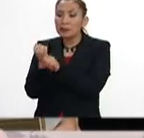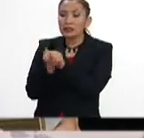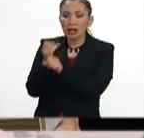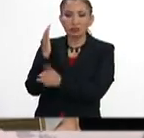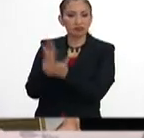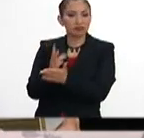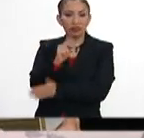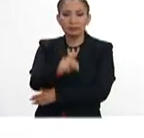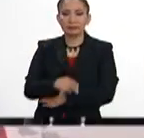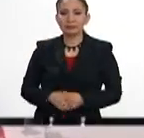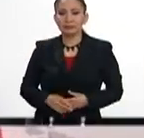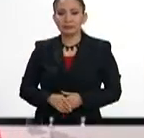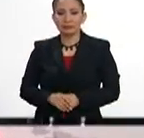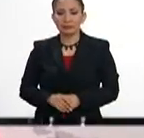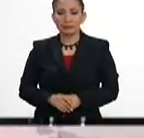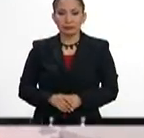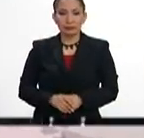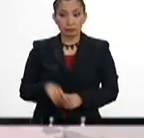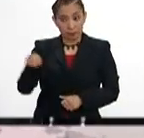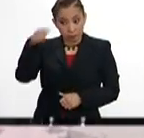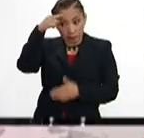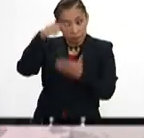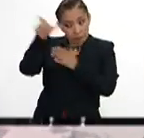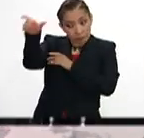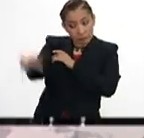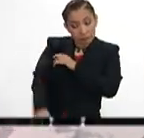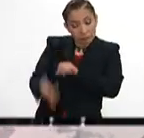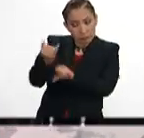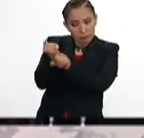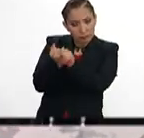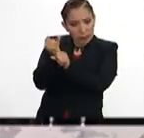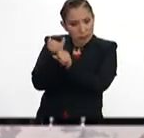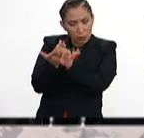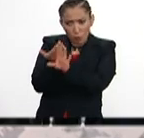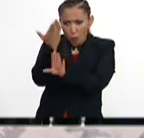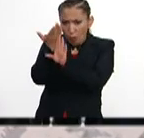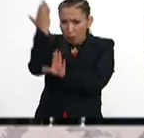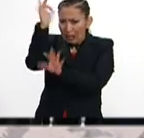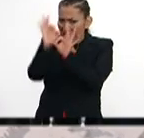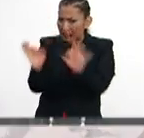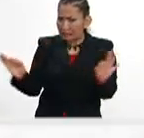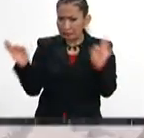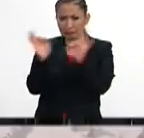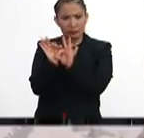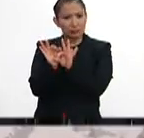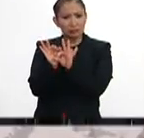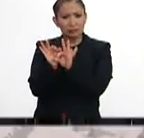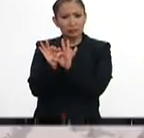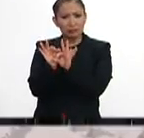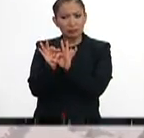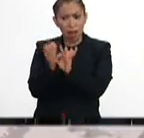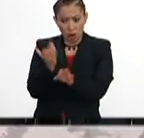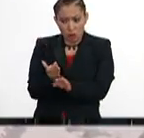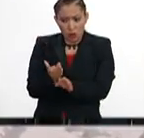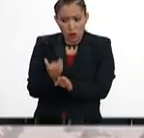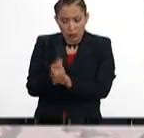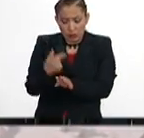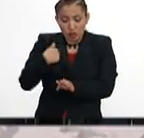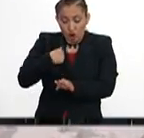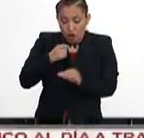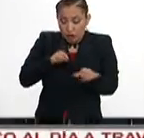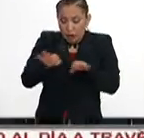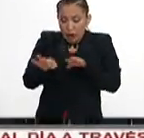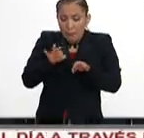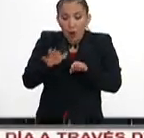indagatoria. Lo consideramos como una investigación sumamente importante. Ahora mismo, mi trabajo